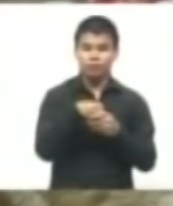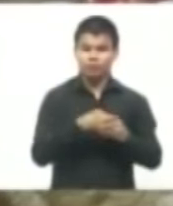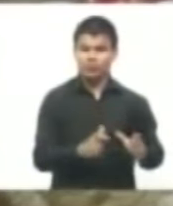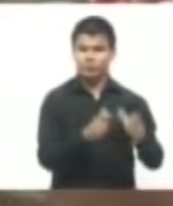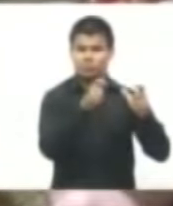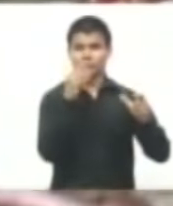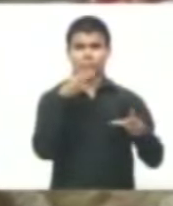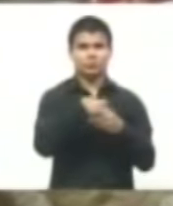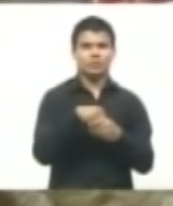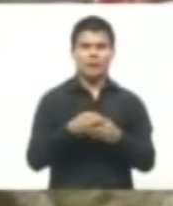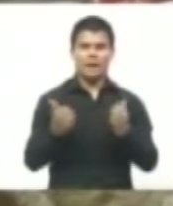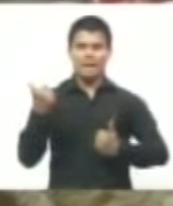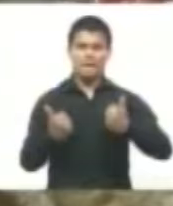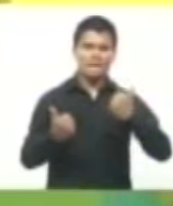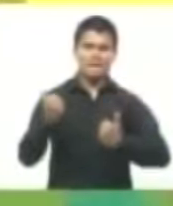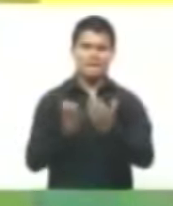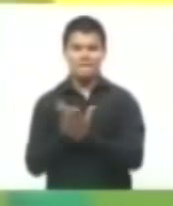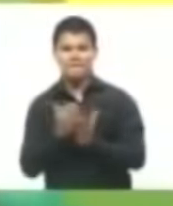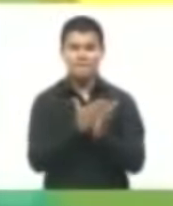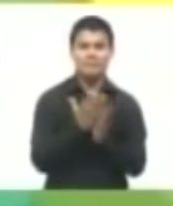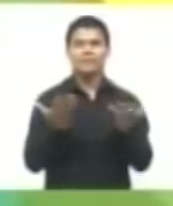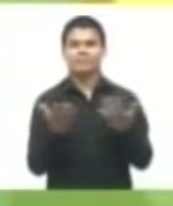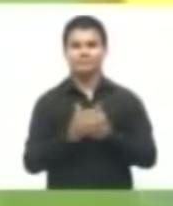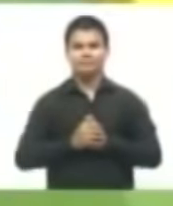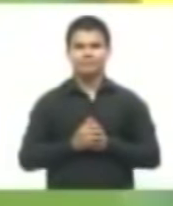elegir para dónde quieres ir.